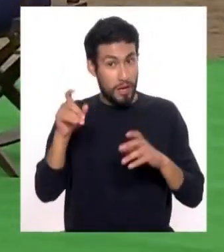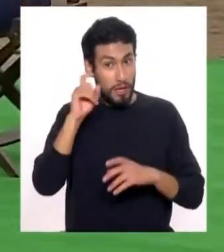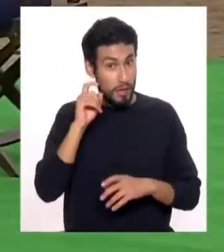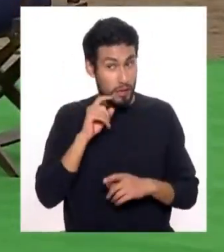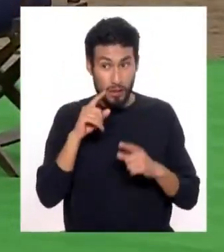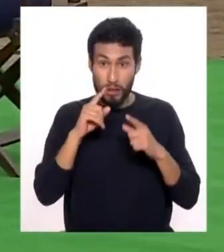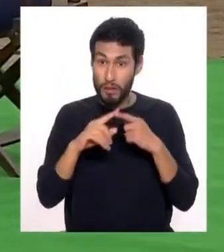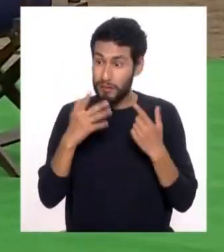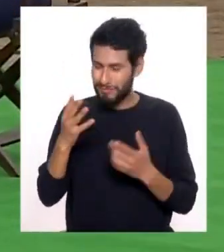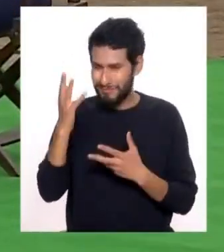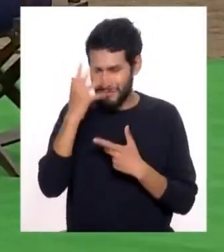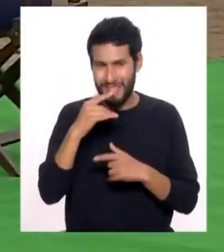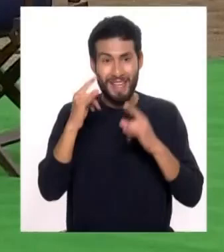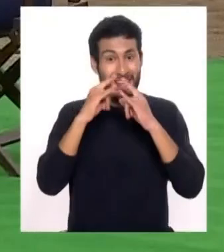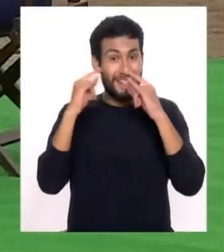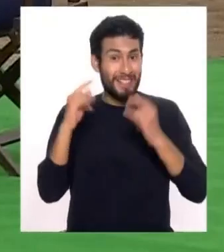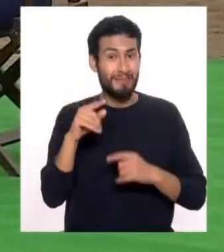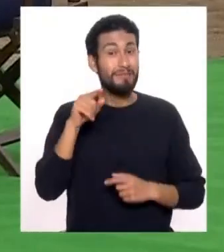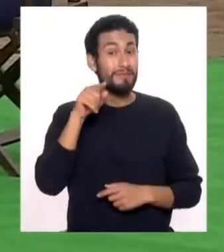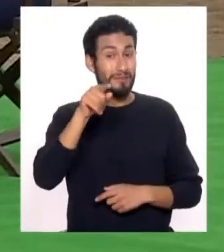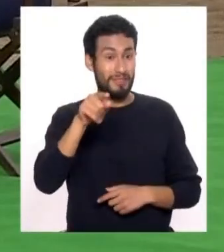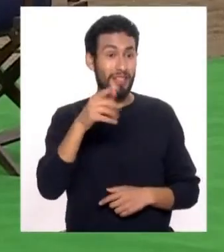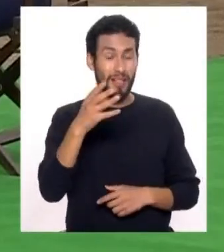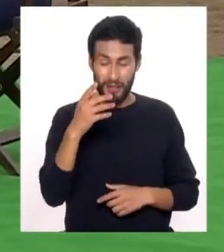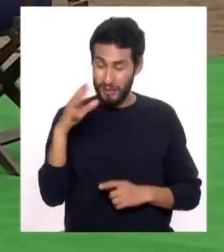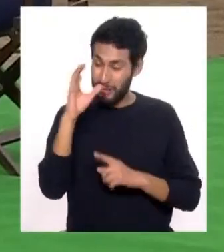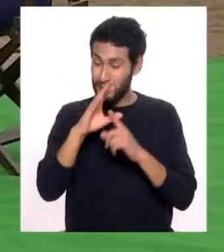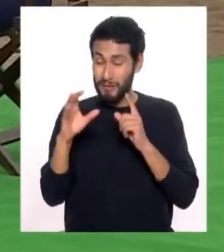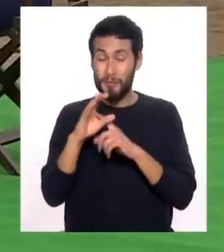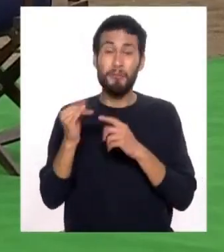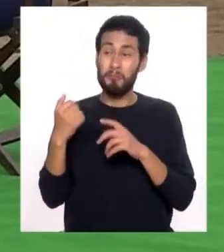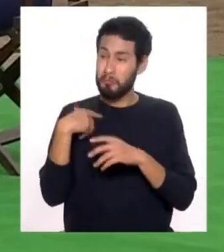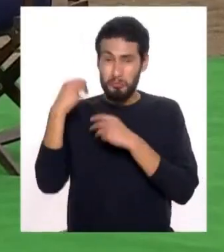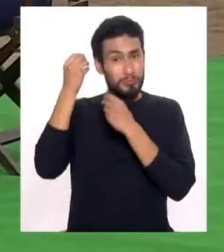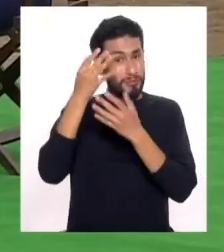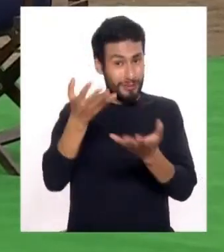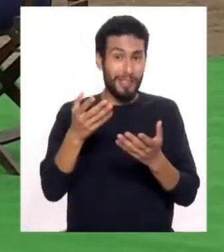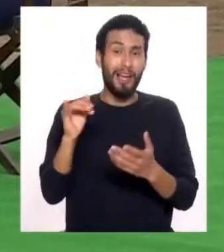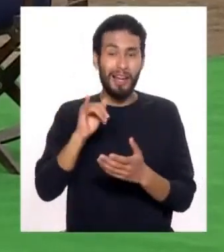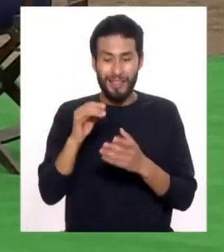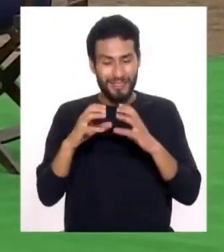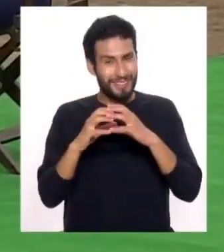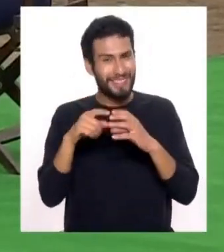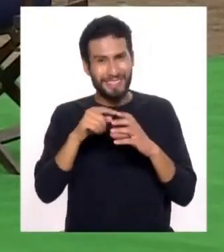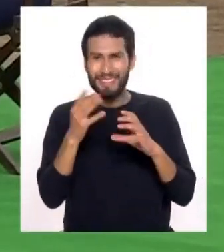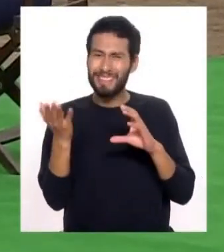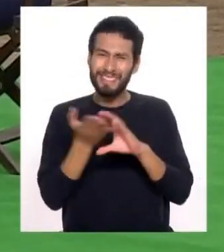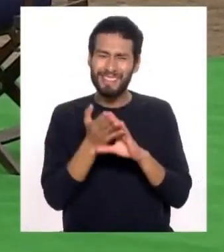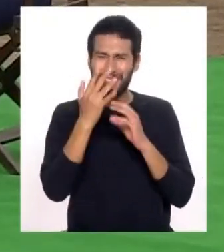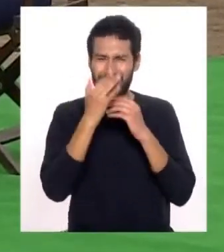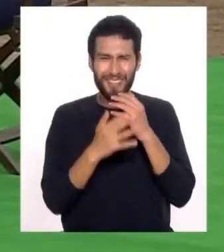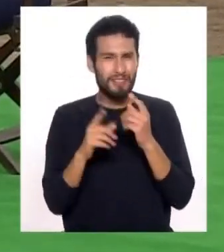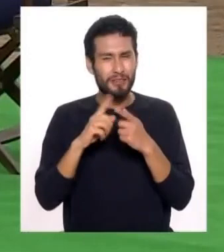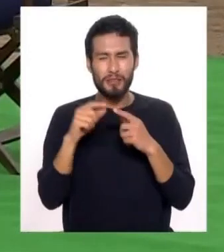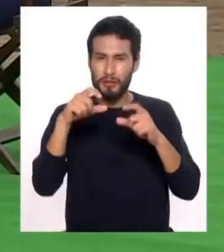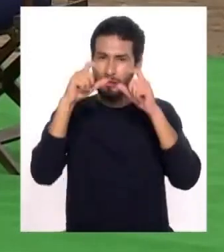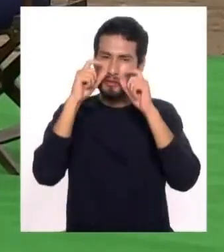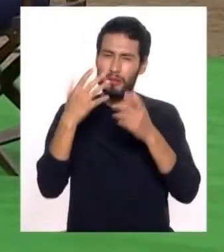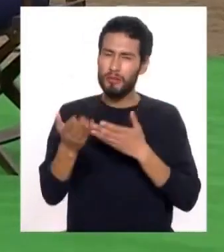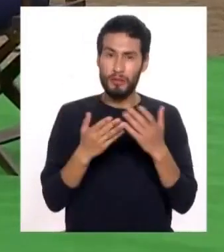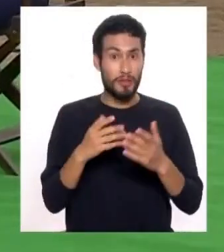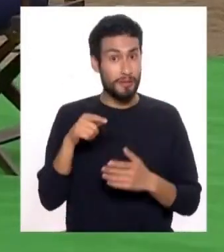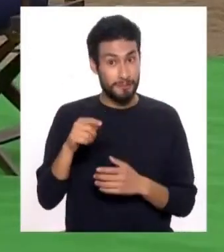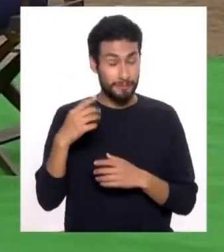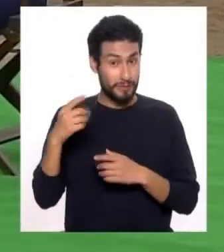una linda campaña que yo creo que tuvo su matiz cultural y tiene su matiz con la sangrecita, con los lentes y con todos los servicios que están cerca de